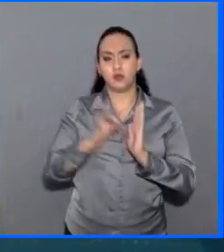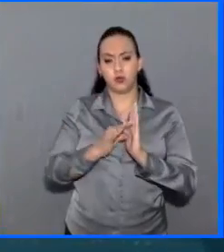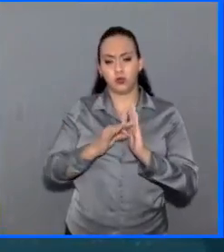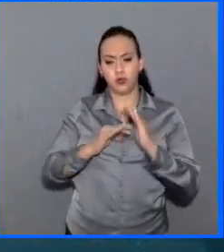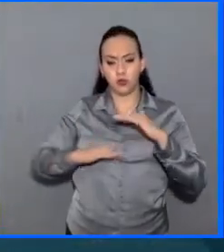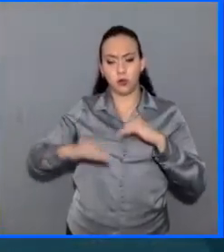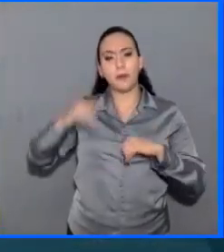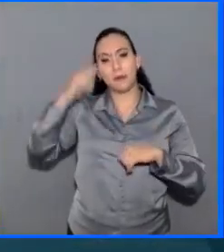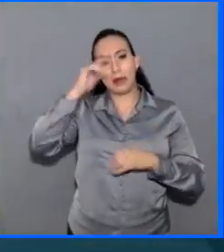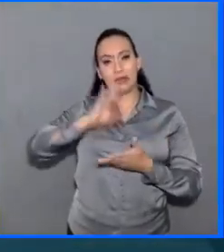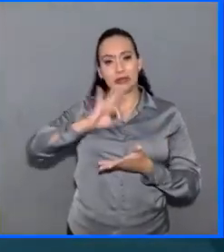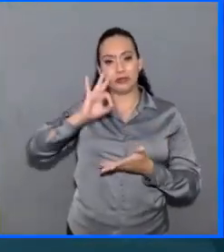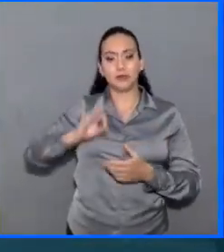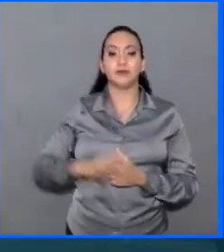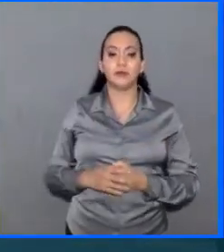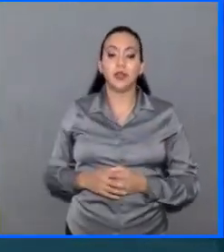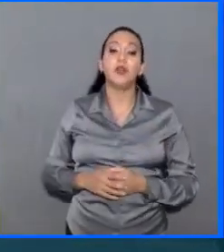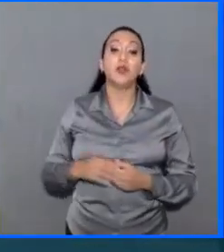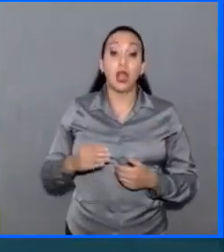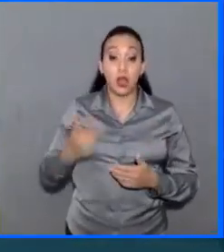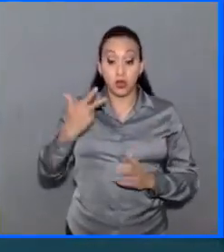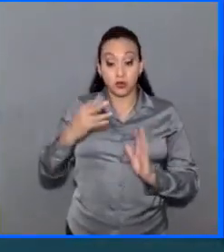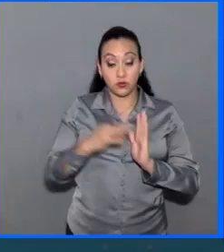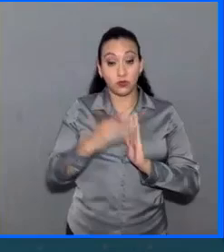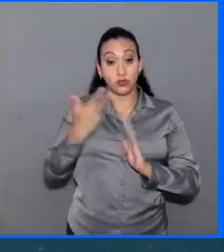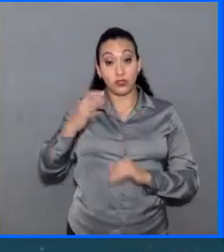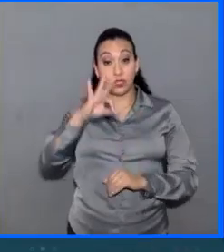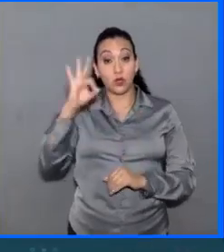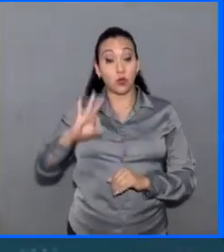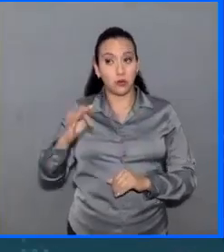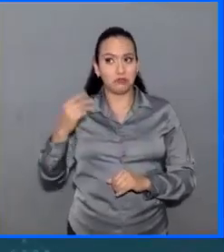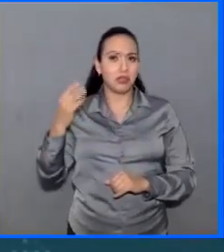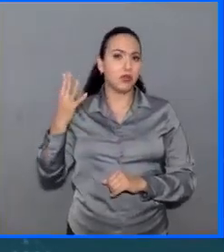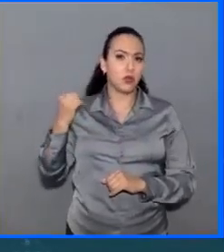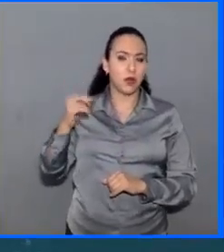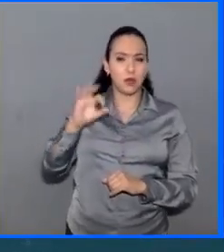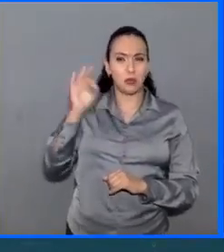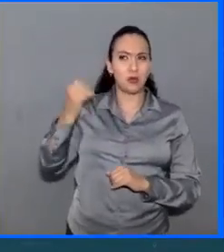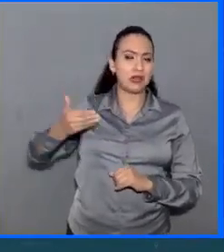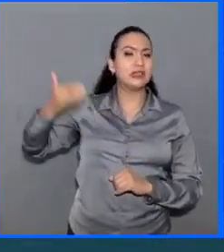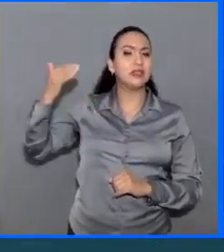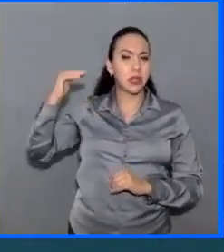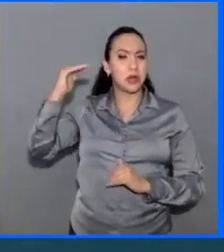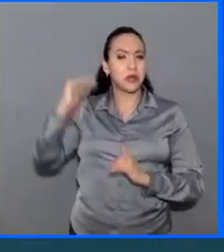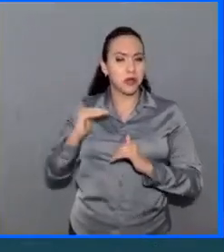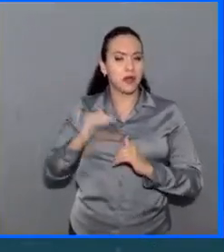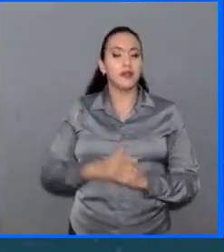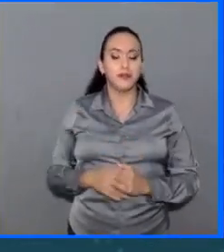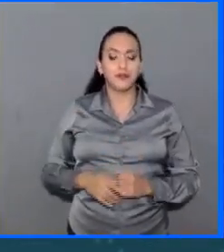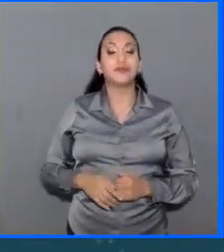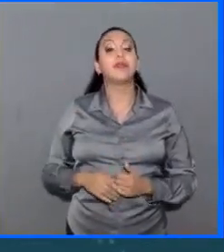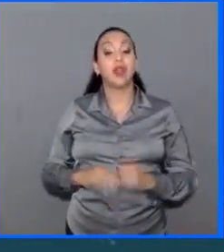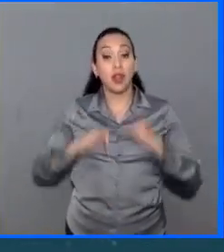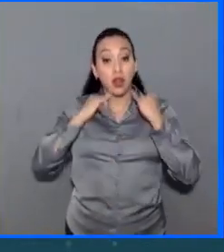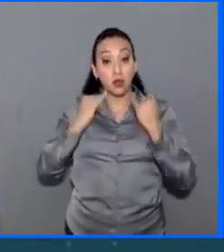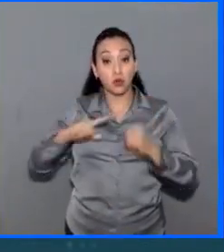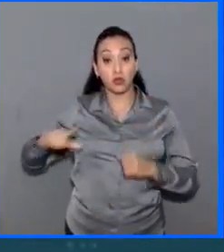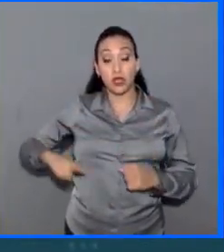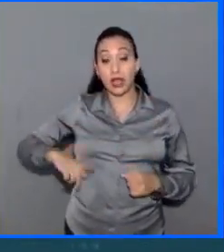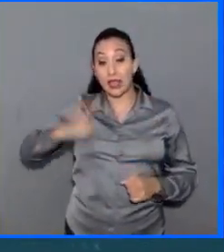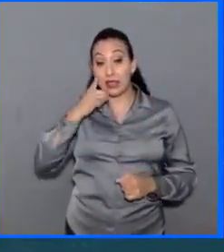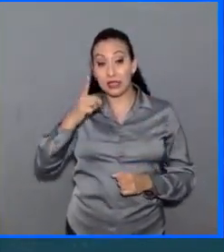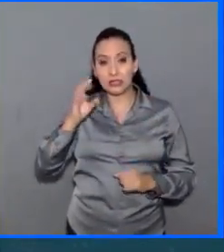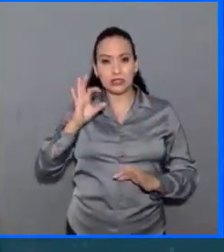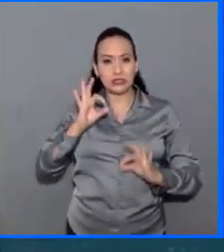interés, ubicándola en 8.5% desde el 9% anterior. La Junta de Gobierno prevé que el entorno inflacionario